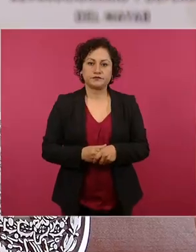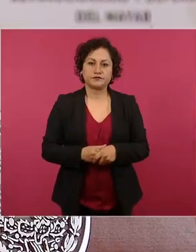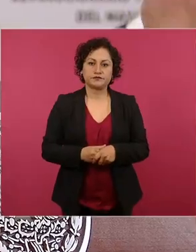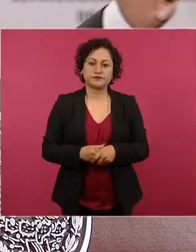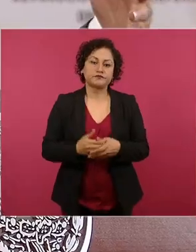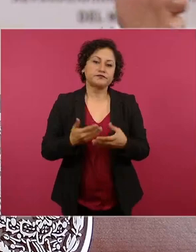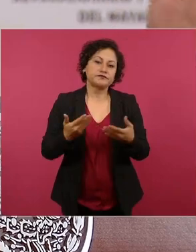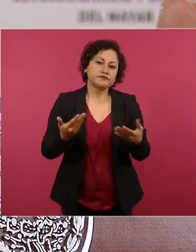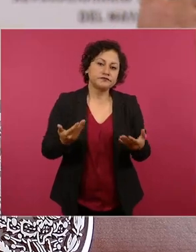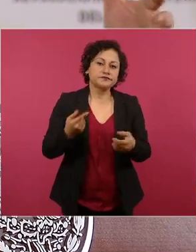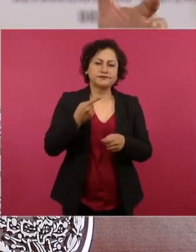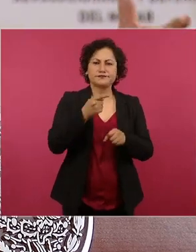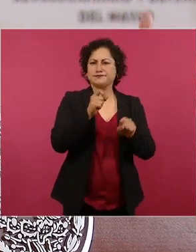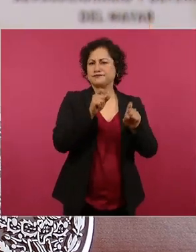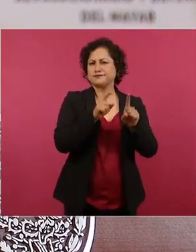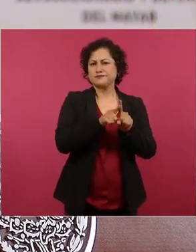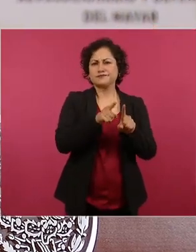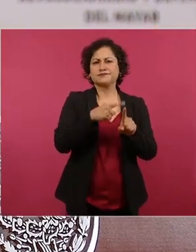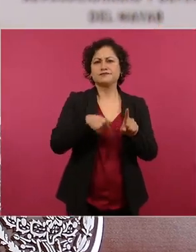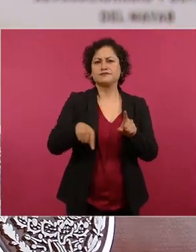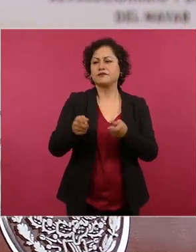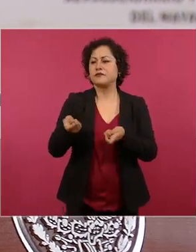Tienen periodistas,